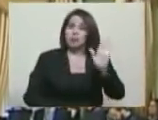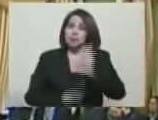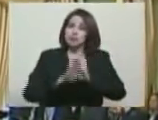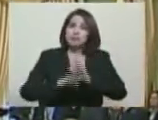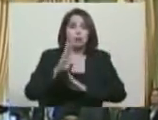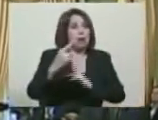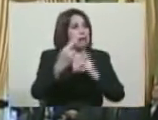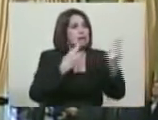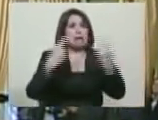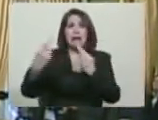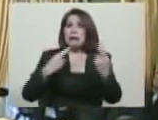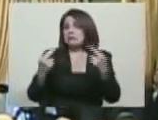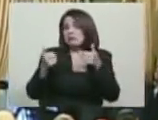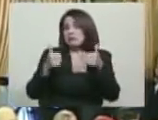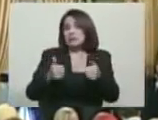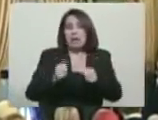relaciones